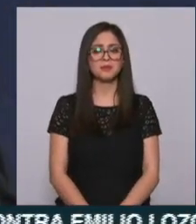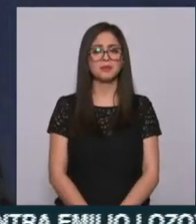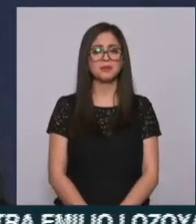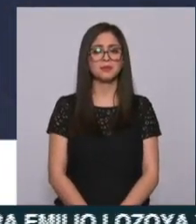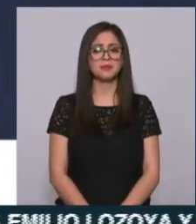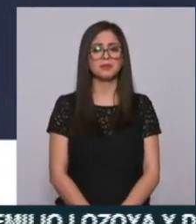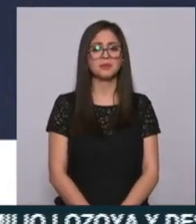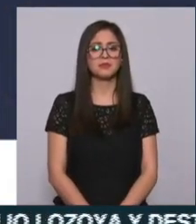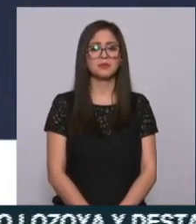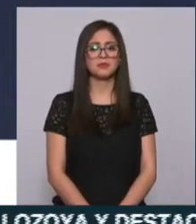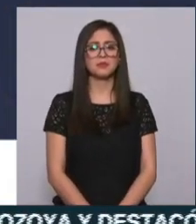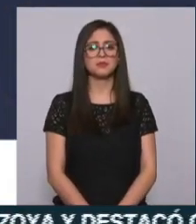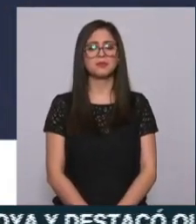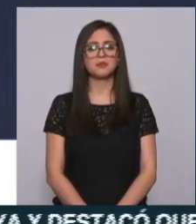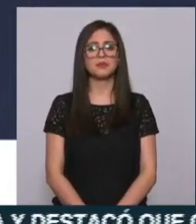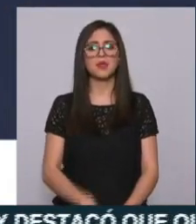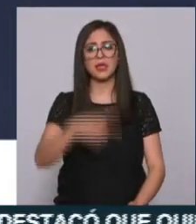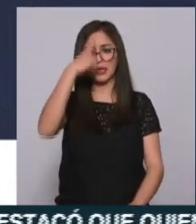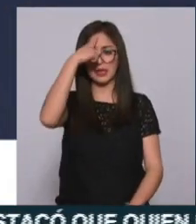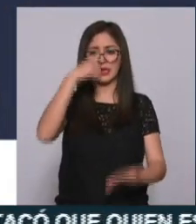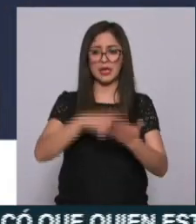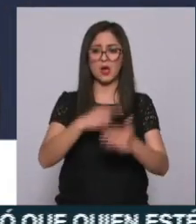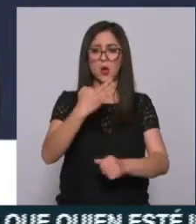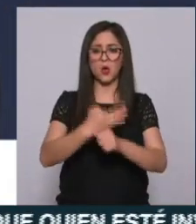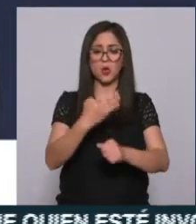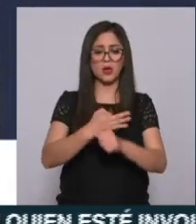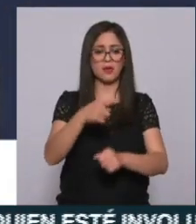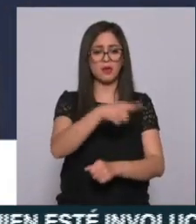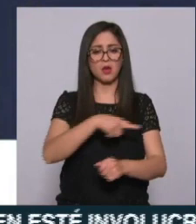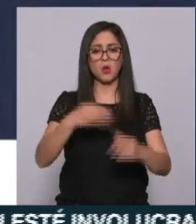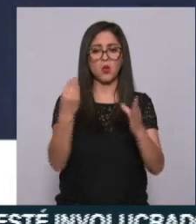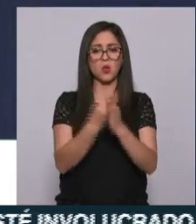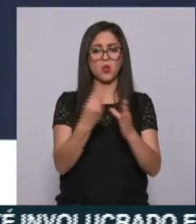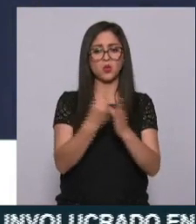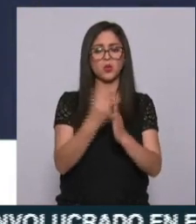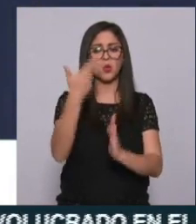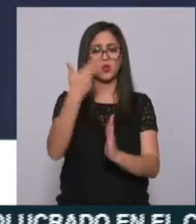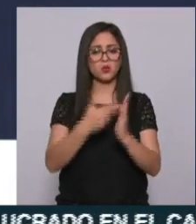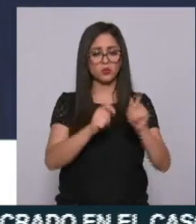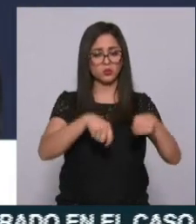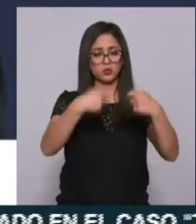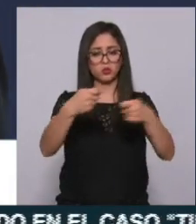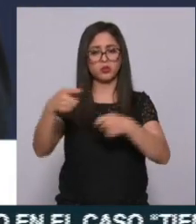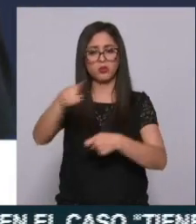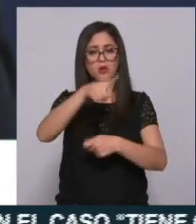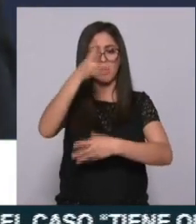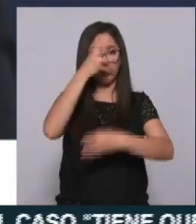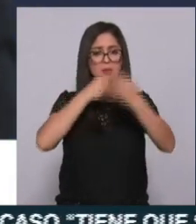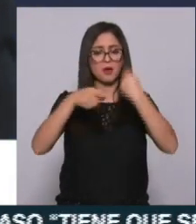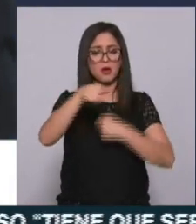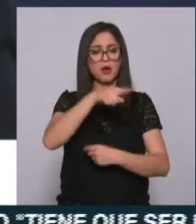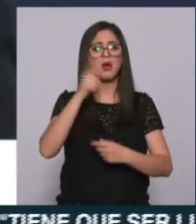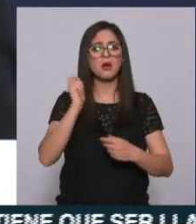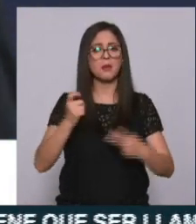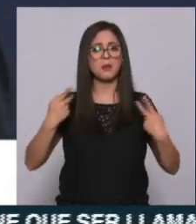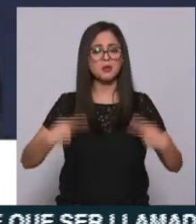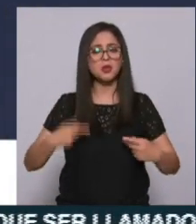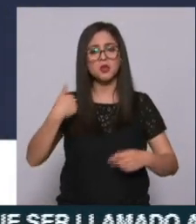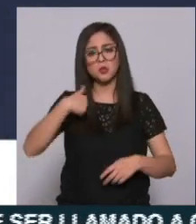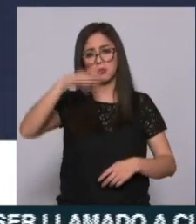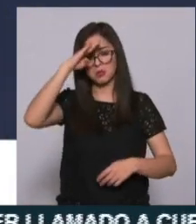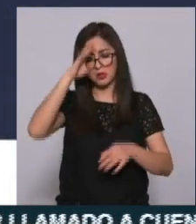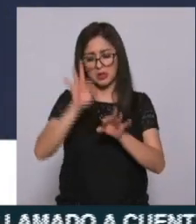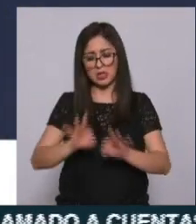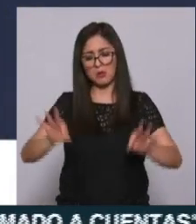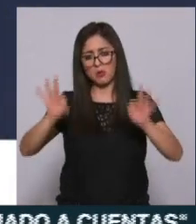que este momento y este curso que se va a impartir es importante, al menos por 3 aspectos que